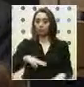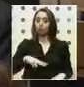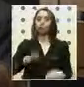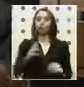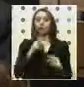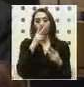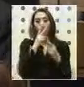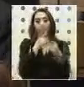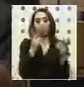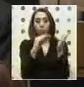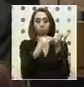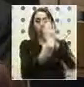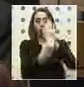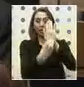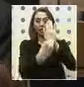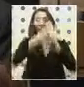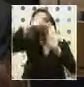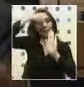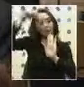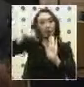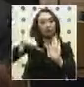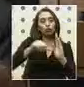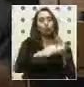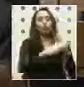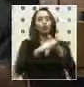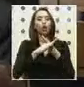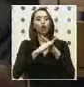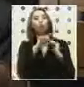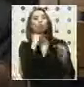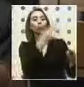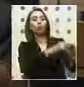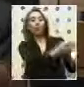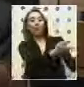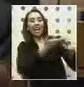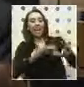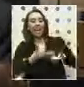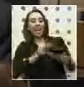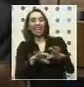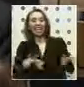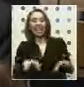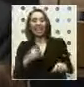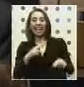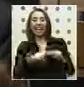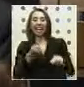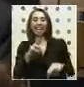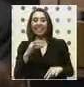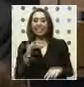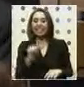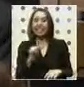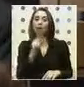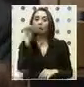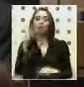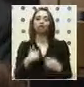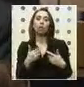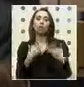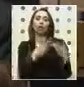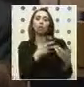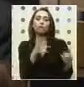cristalizar sanciones y privar de efectos hereditarios a quien ejerza violencia, contra un adulto